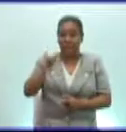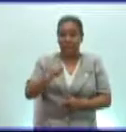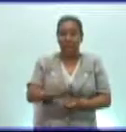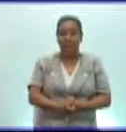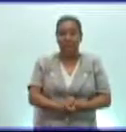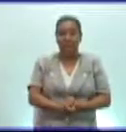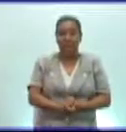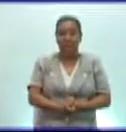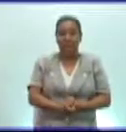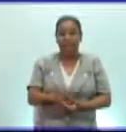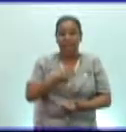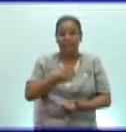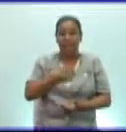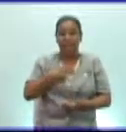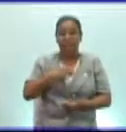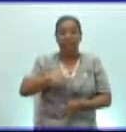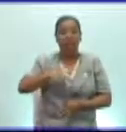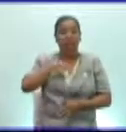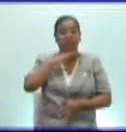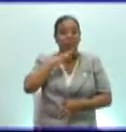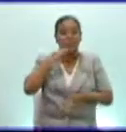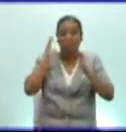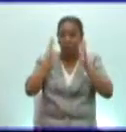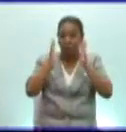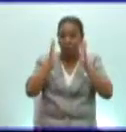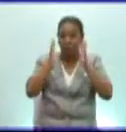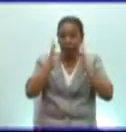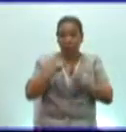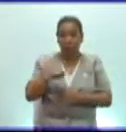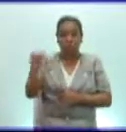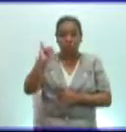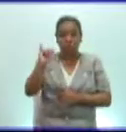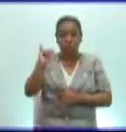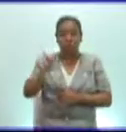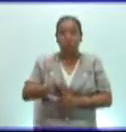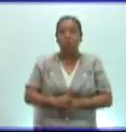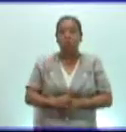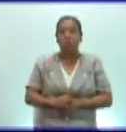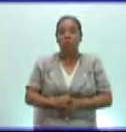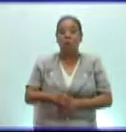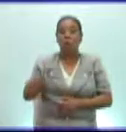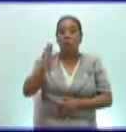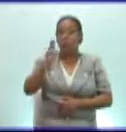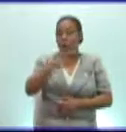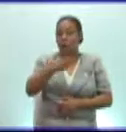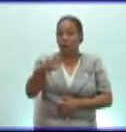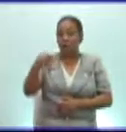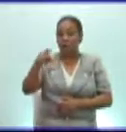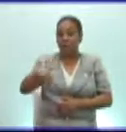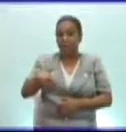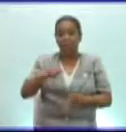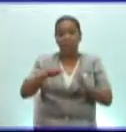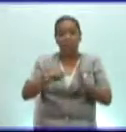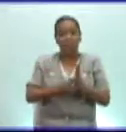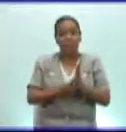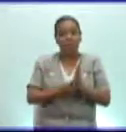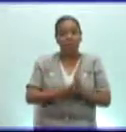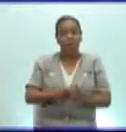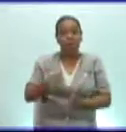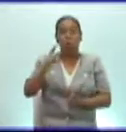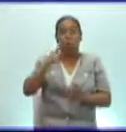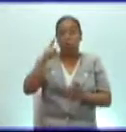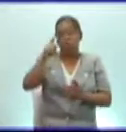la concentración de los iones mercurio por la concentración al